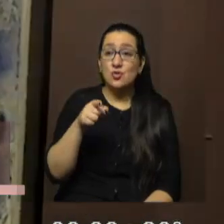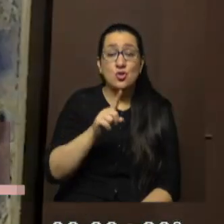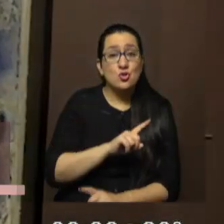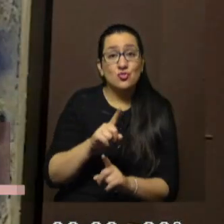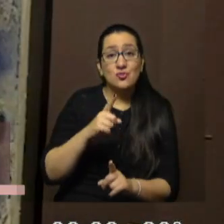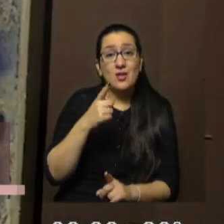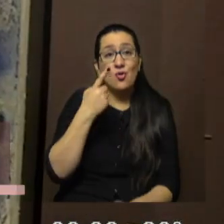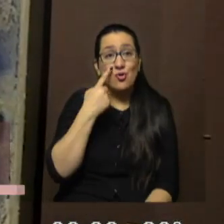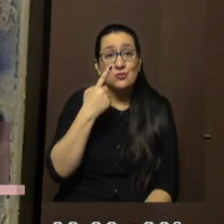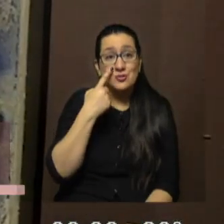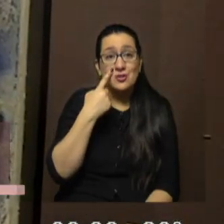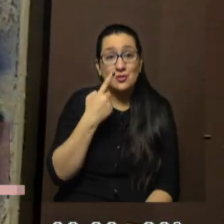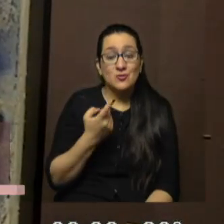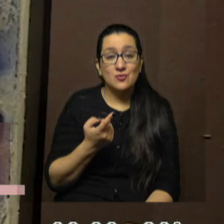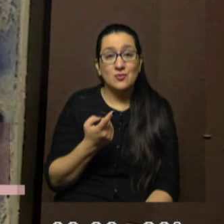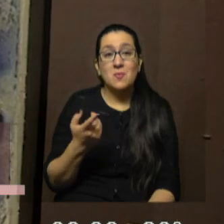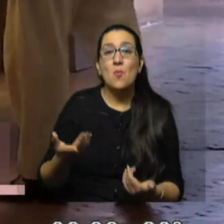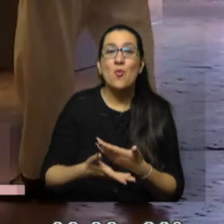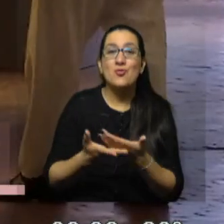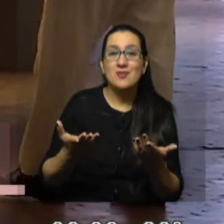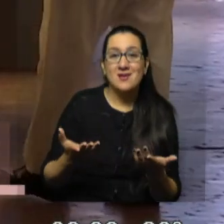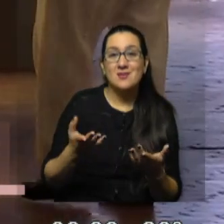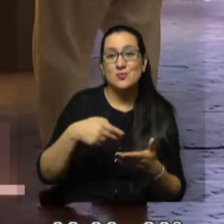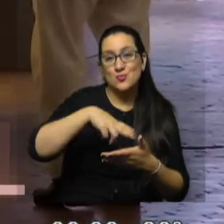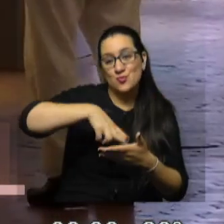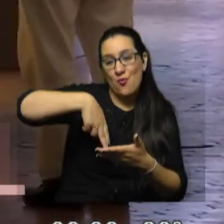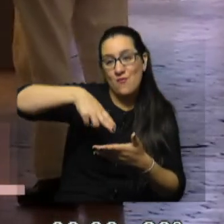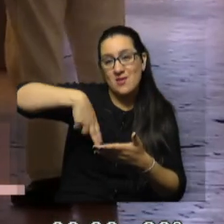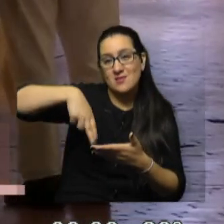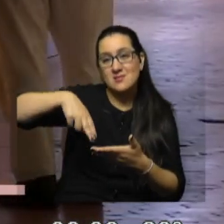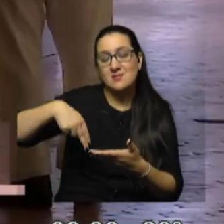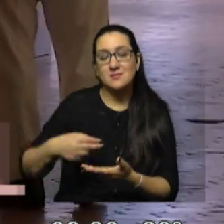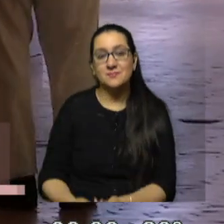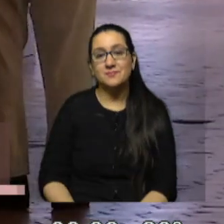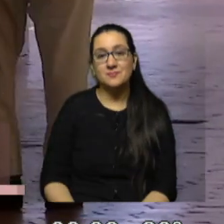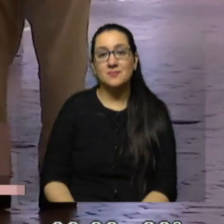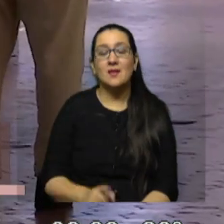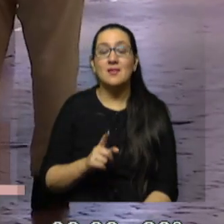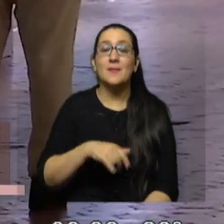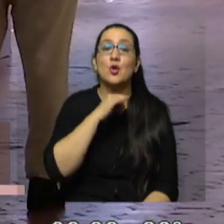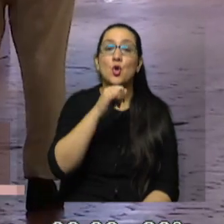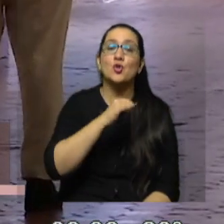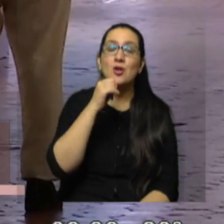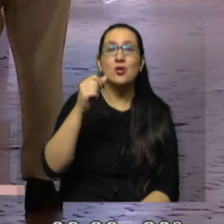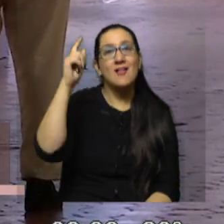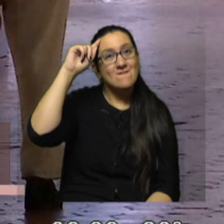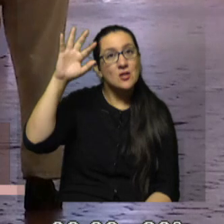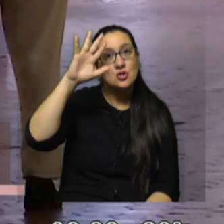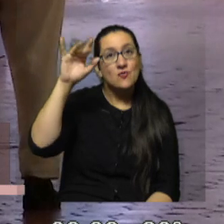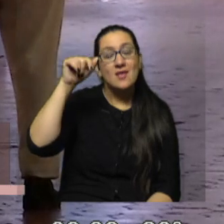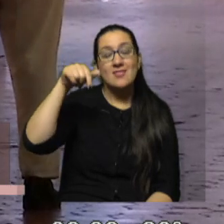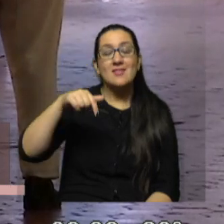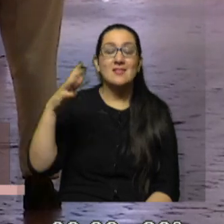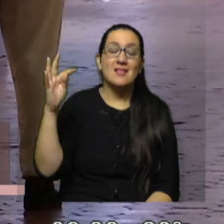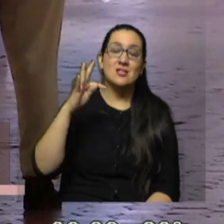conocidos o tan conocidas, y también contar un poco lo que era la filosofía del taller, que era una